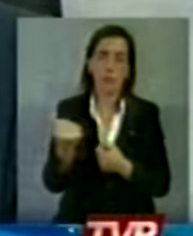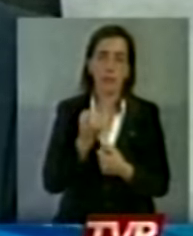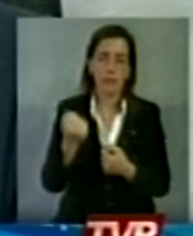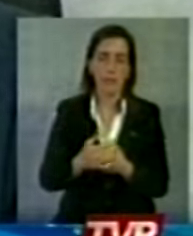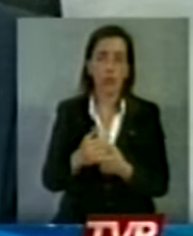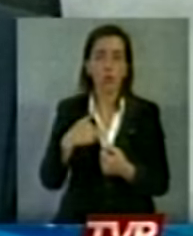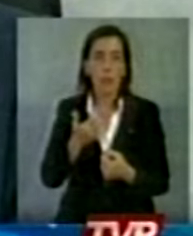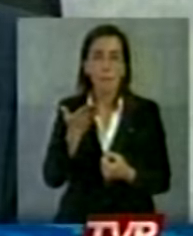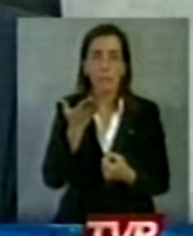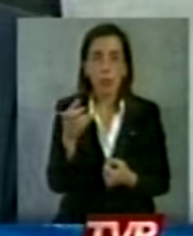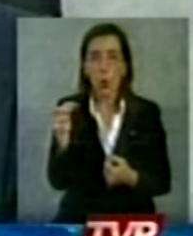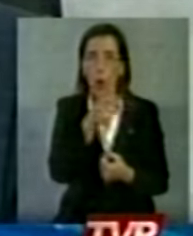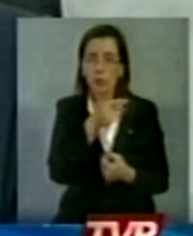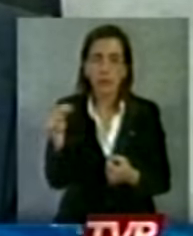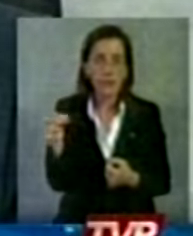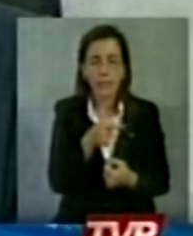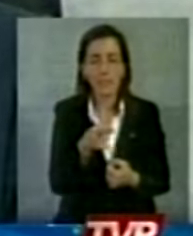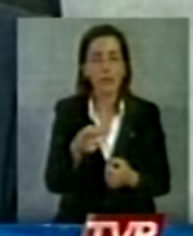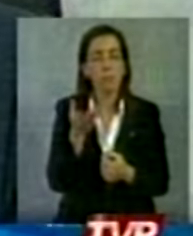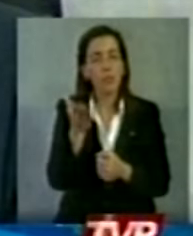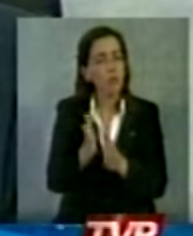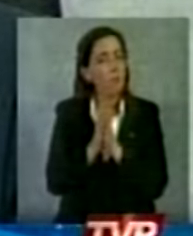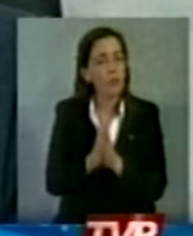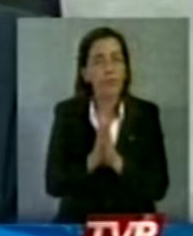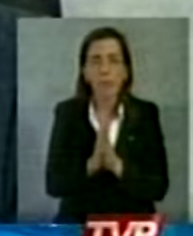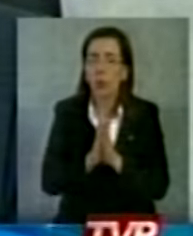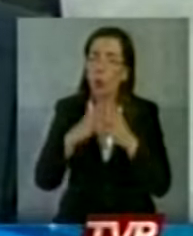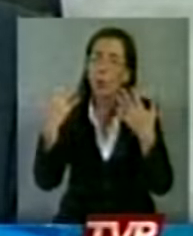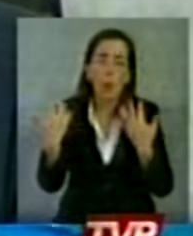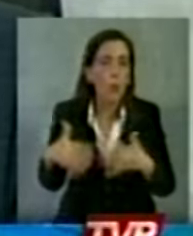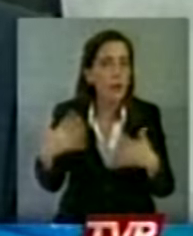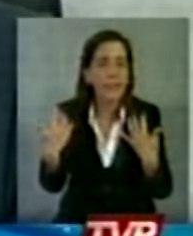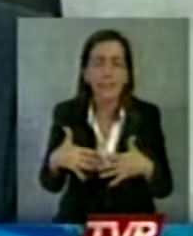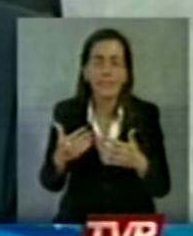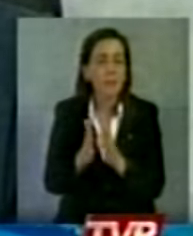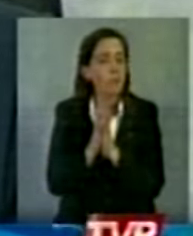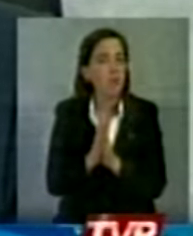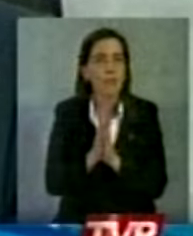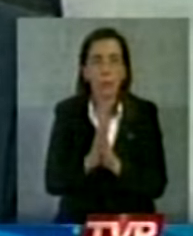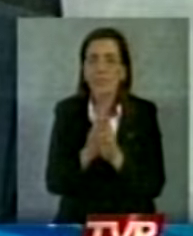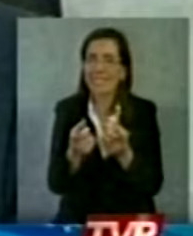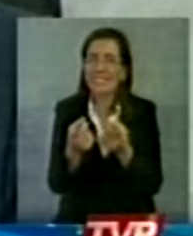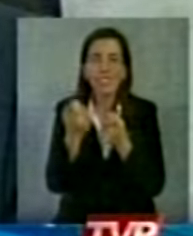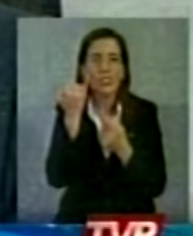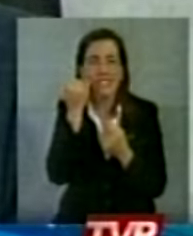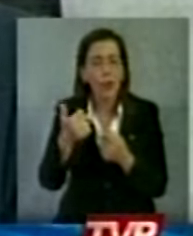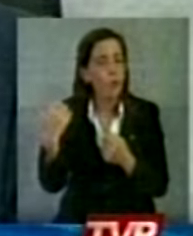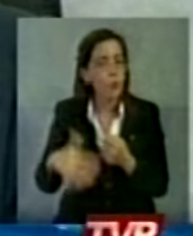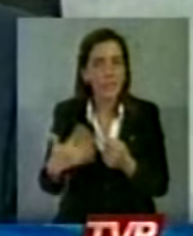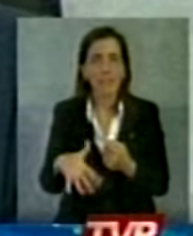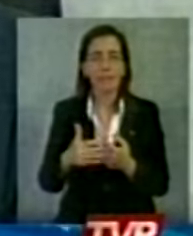ustedes les solicito, con toda la premura del momento y la necesidad de las circunstancias,